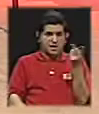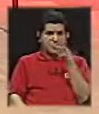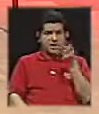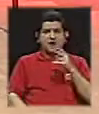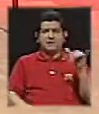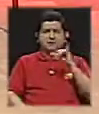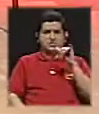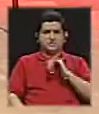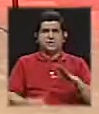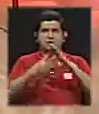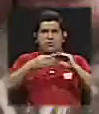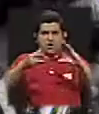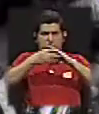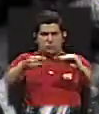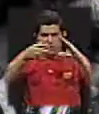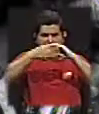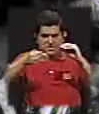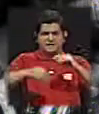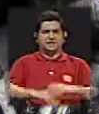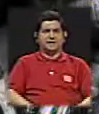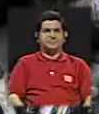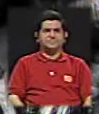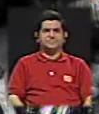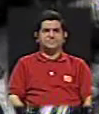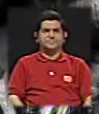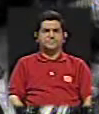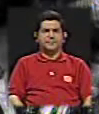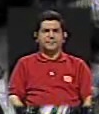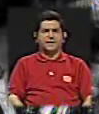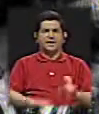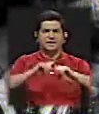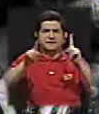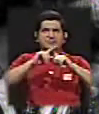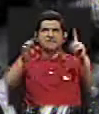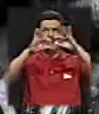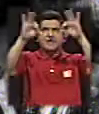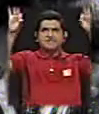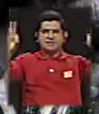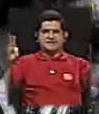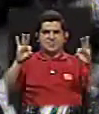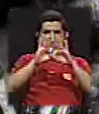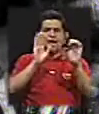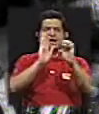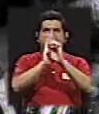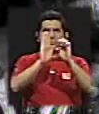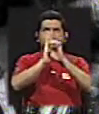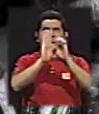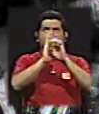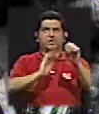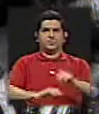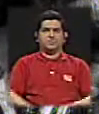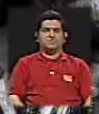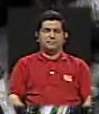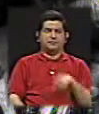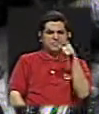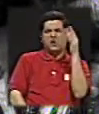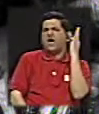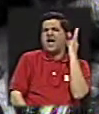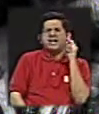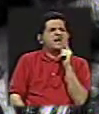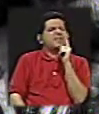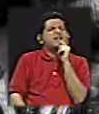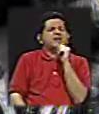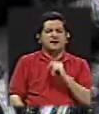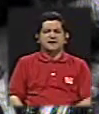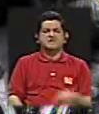también que las comentáramos. Claro. Una serie de imágenes, por ejemplo... ¿Ella quién es